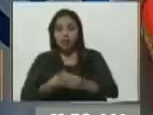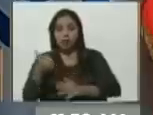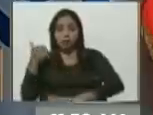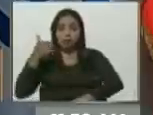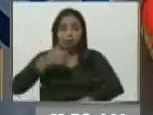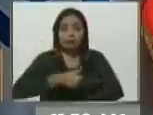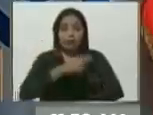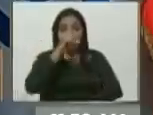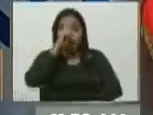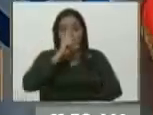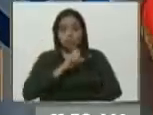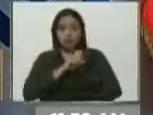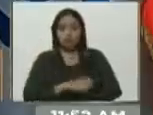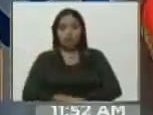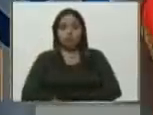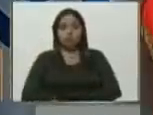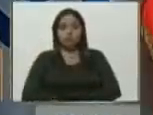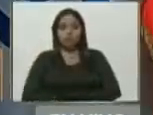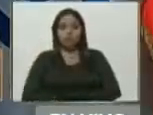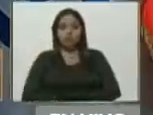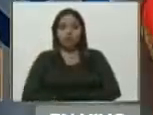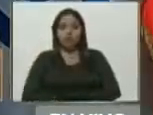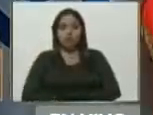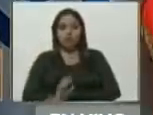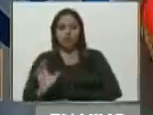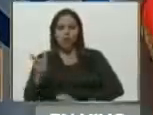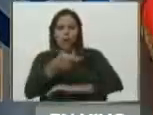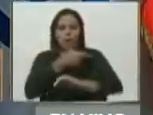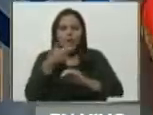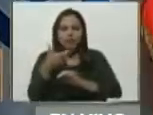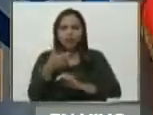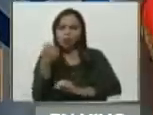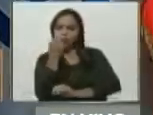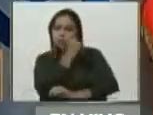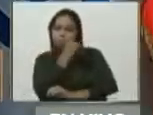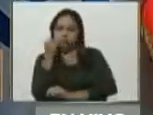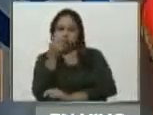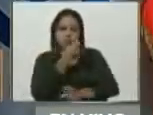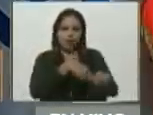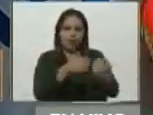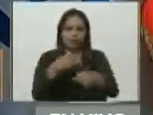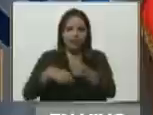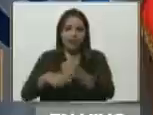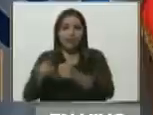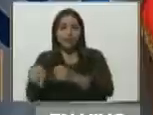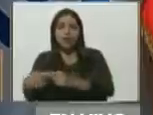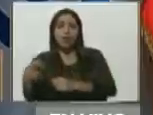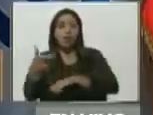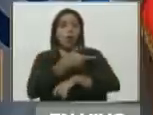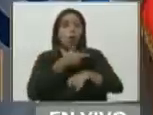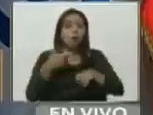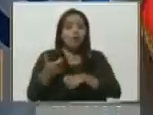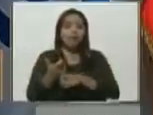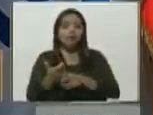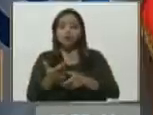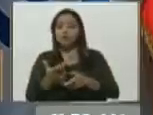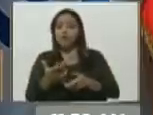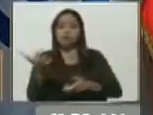décadas, no solo de un narcoestado, sino de un estado terrorista, fallido